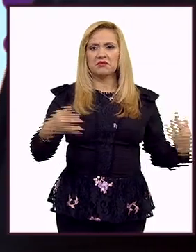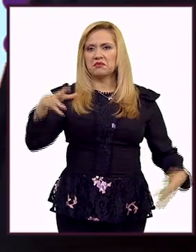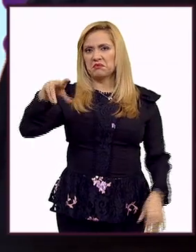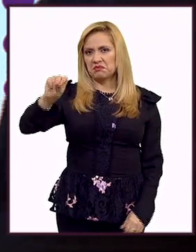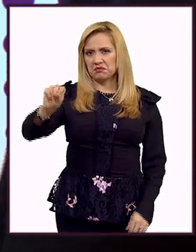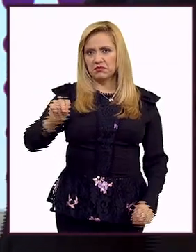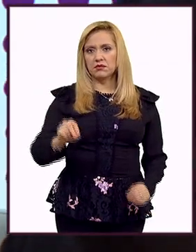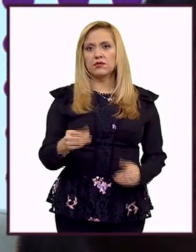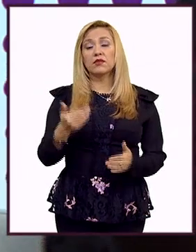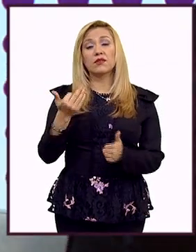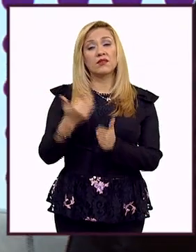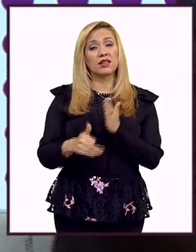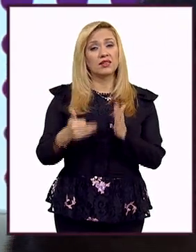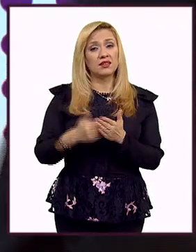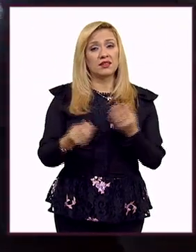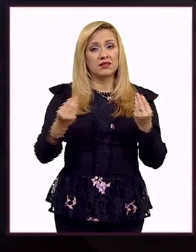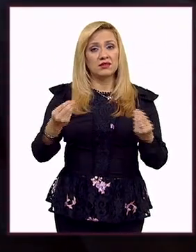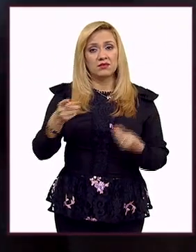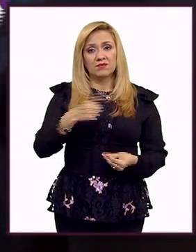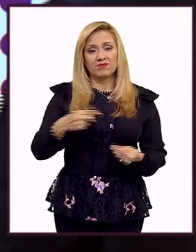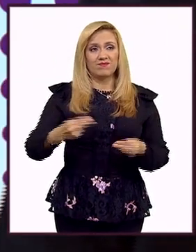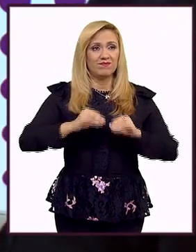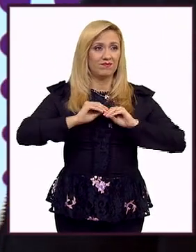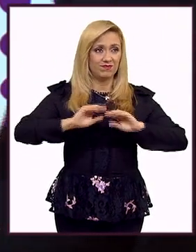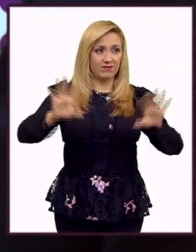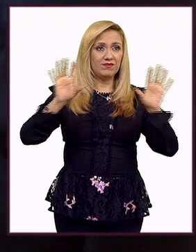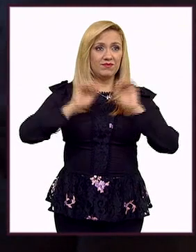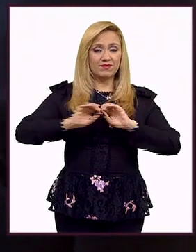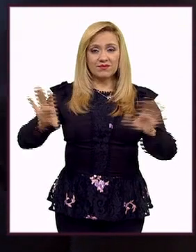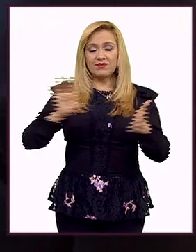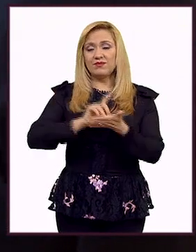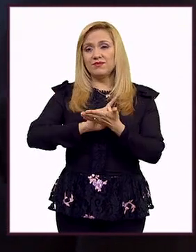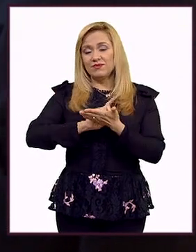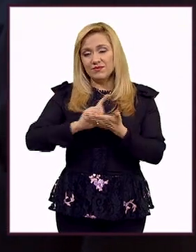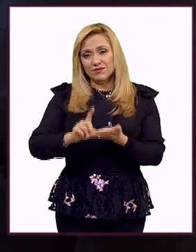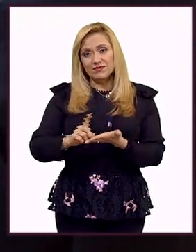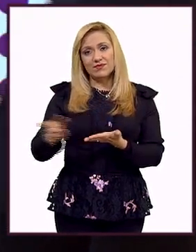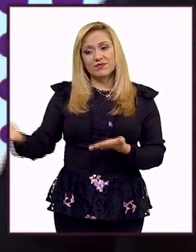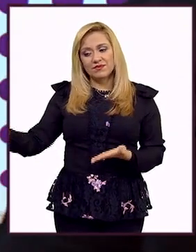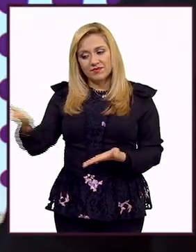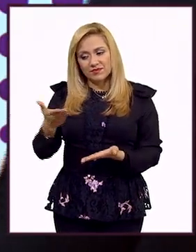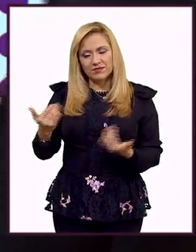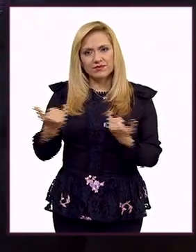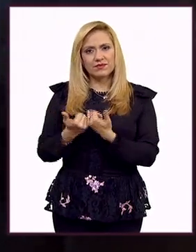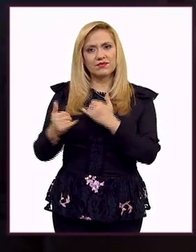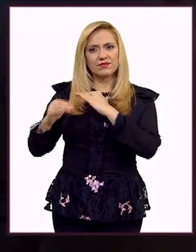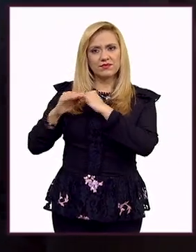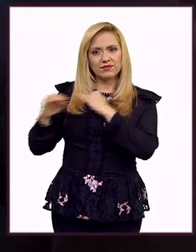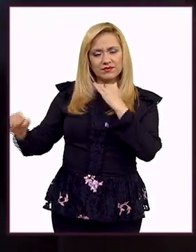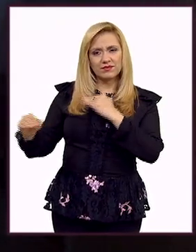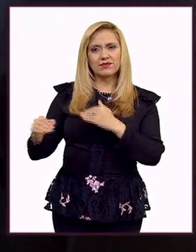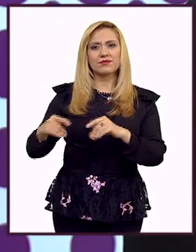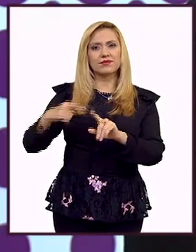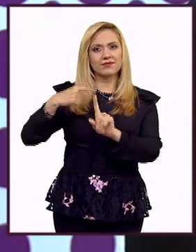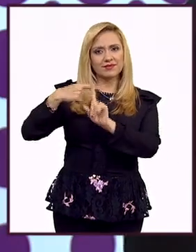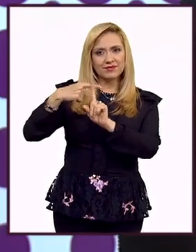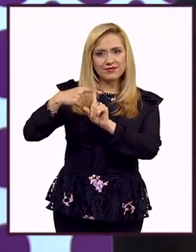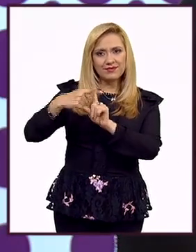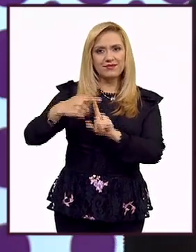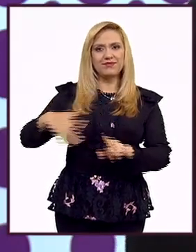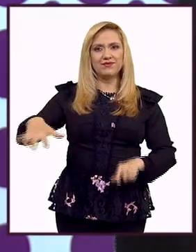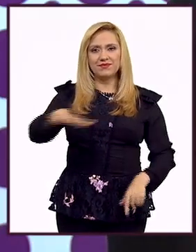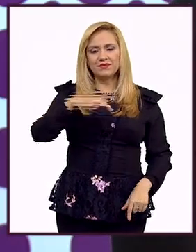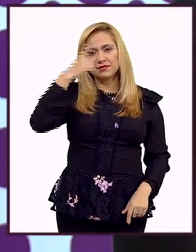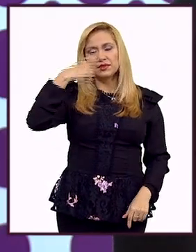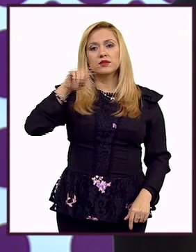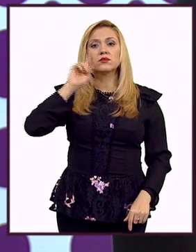hace falta mucho que hagamos la promoción de los derechos y que hagamos acciones afirmativas desde los territorios para que